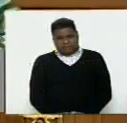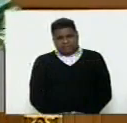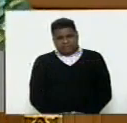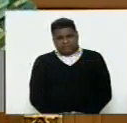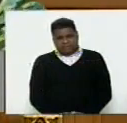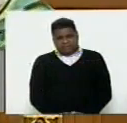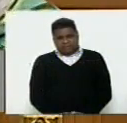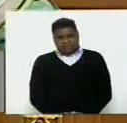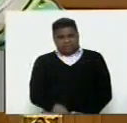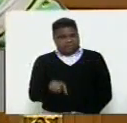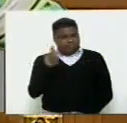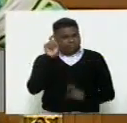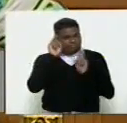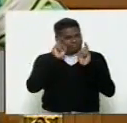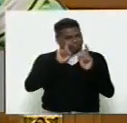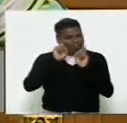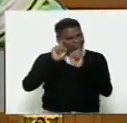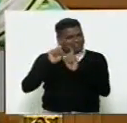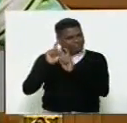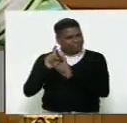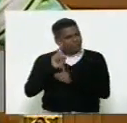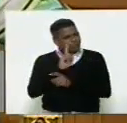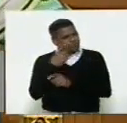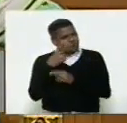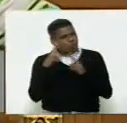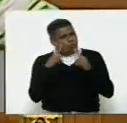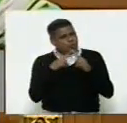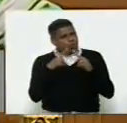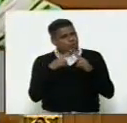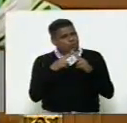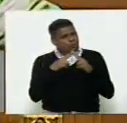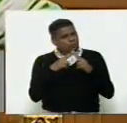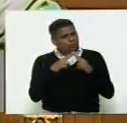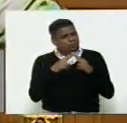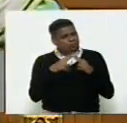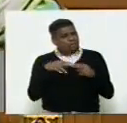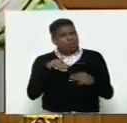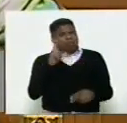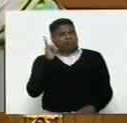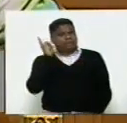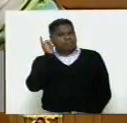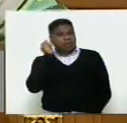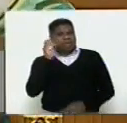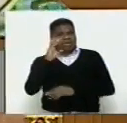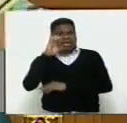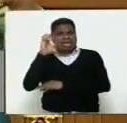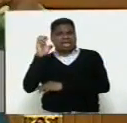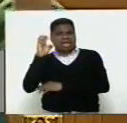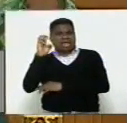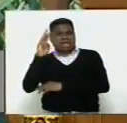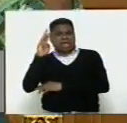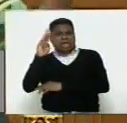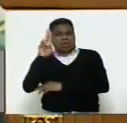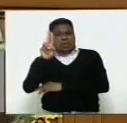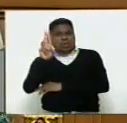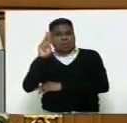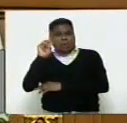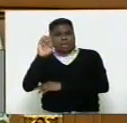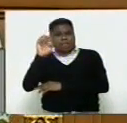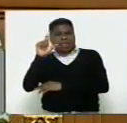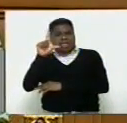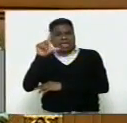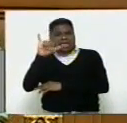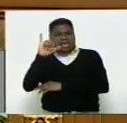a los que no la conocieron sobre Eumelia Hernández. Luego me invitaron